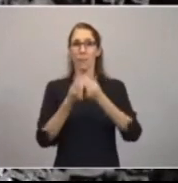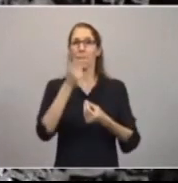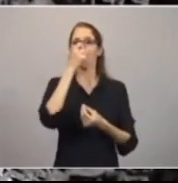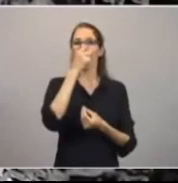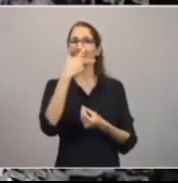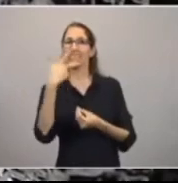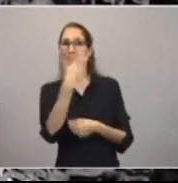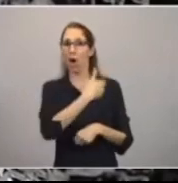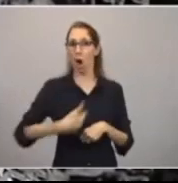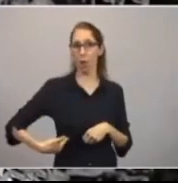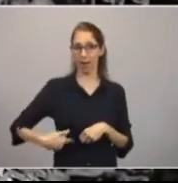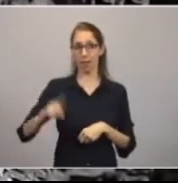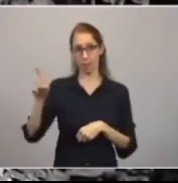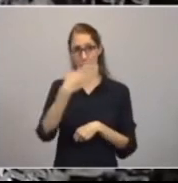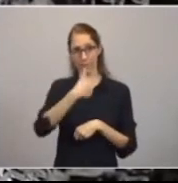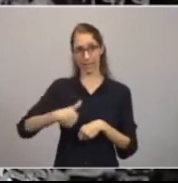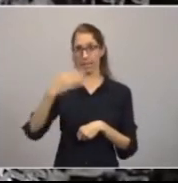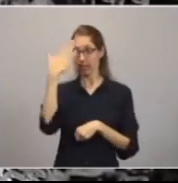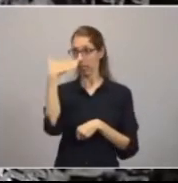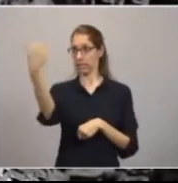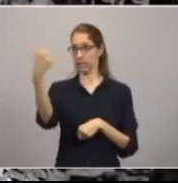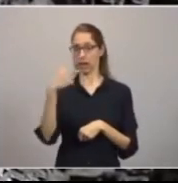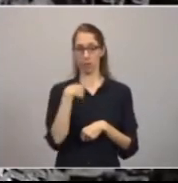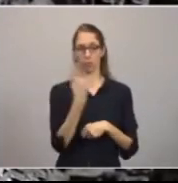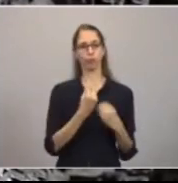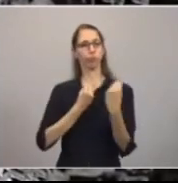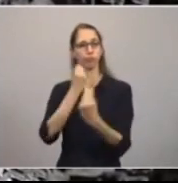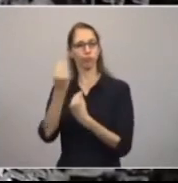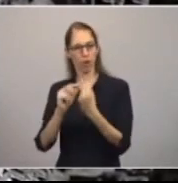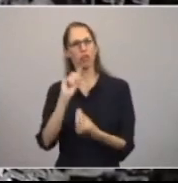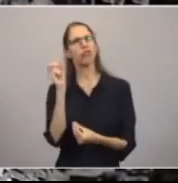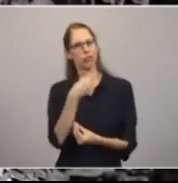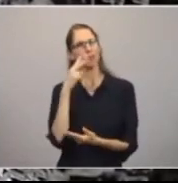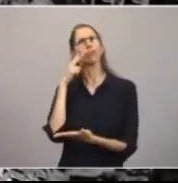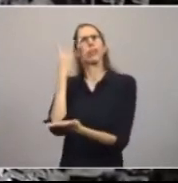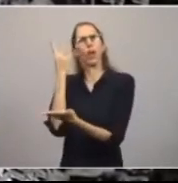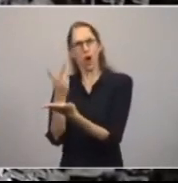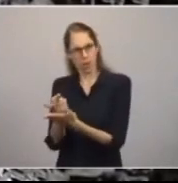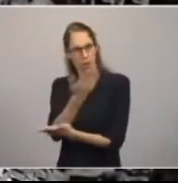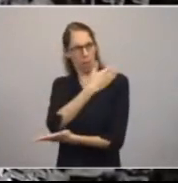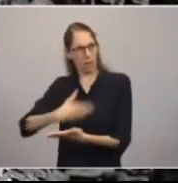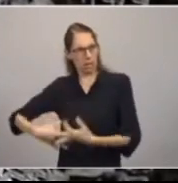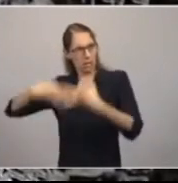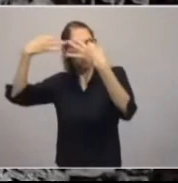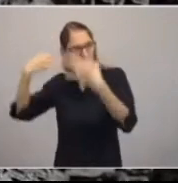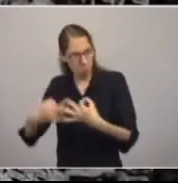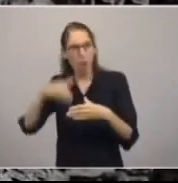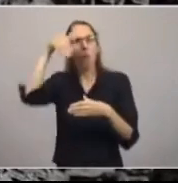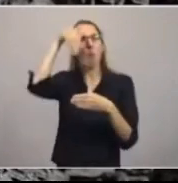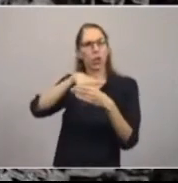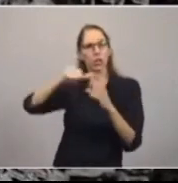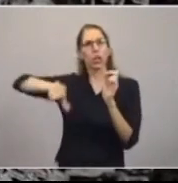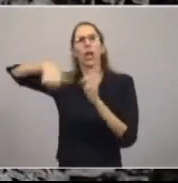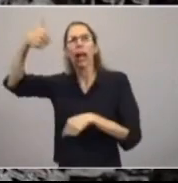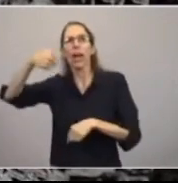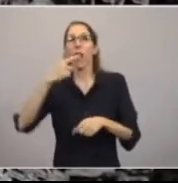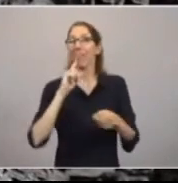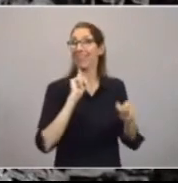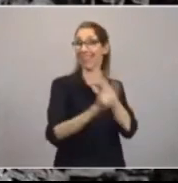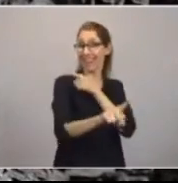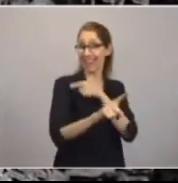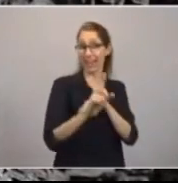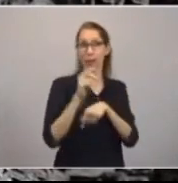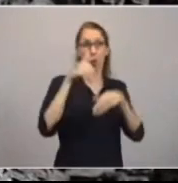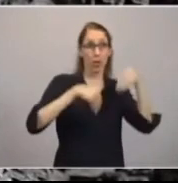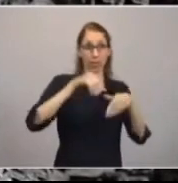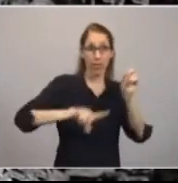gobernadores a los que nos convocó el presidente, que por supuesto reconocemos su legitimidad, fue votado, ganó en un balotaje también, no ganó en primera